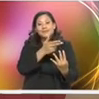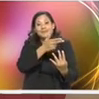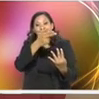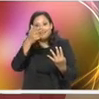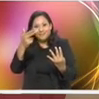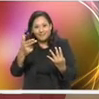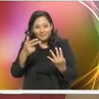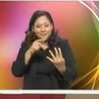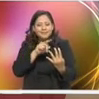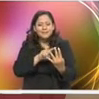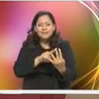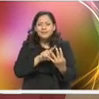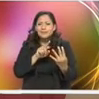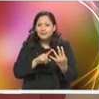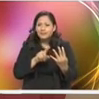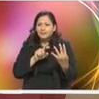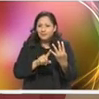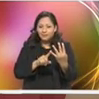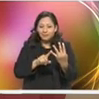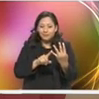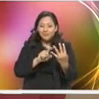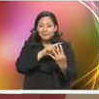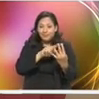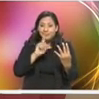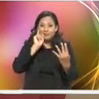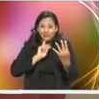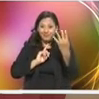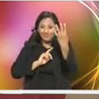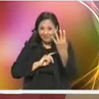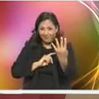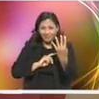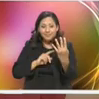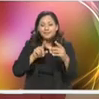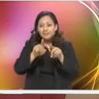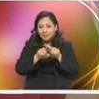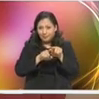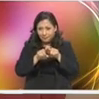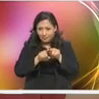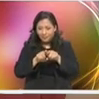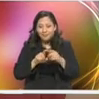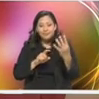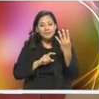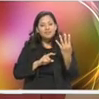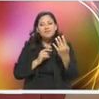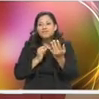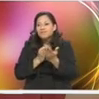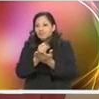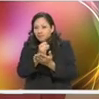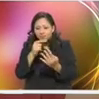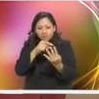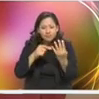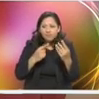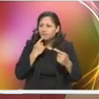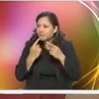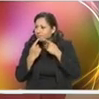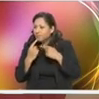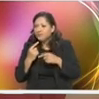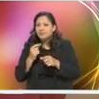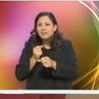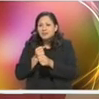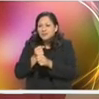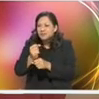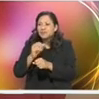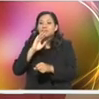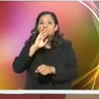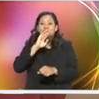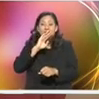Y a esta herencia tienen que llegar estas 4 mujeres, son hermanas y deciden entre ellas que la más maltratada por